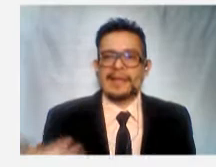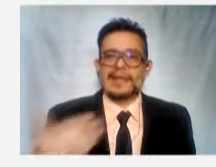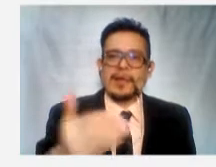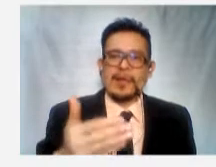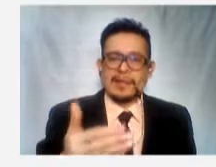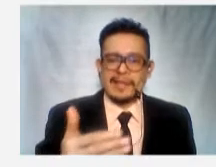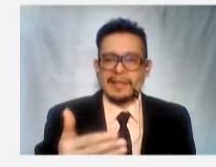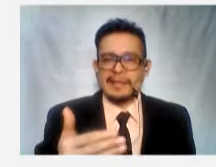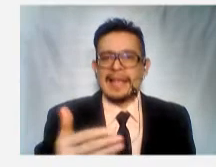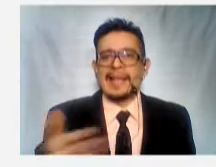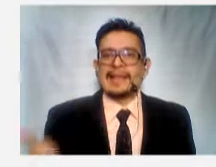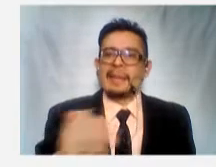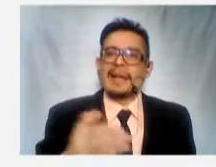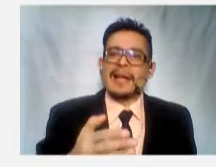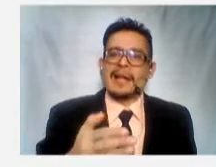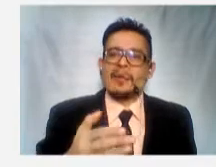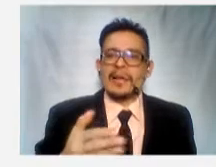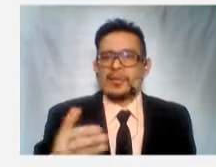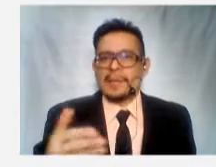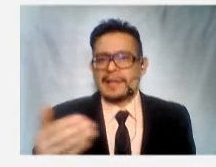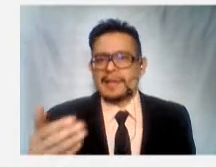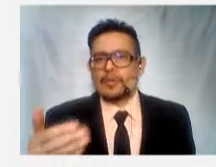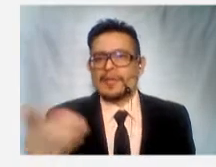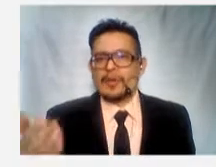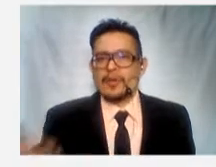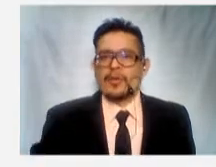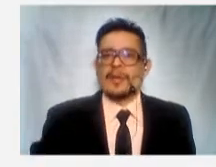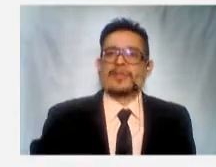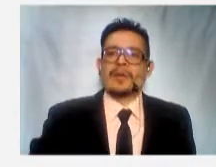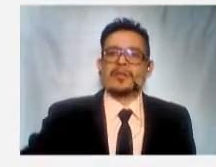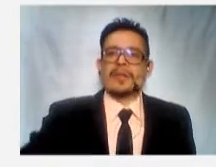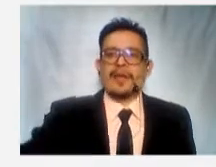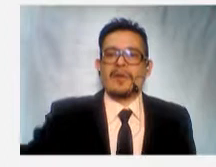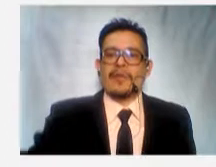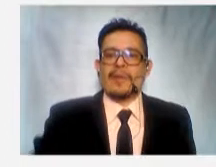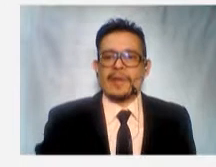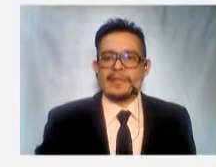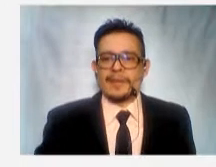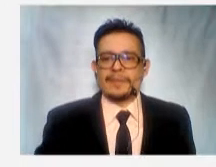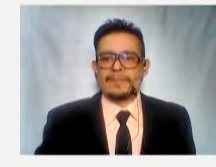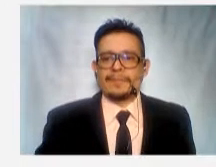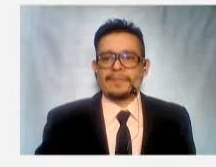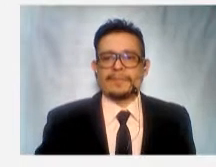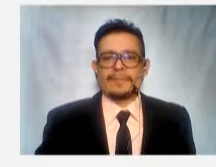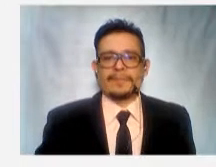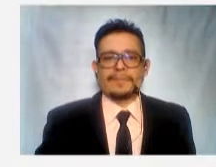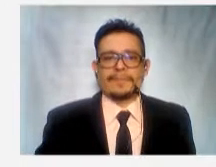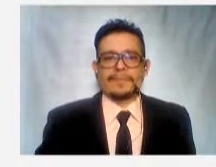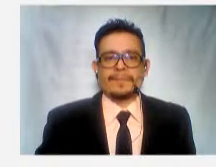de las y los adolescentes de tal manera que no entorpezcan su desarrollo sino al contrario lo favorezcan